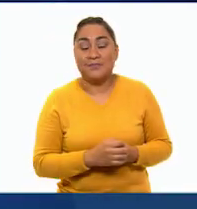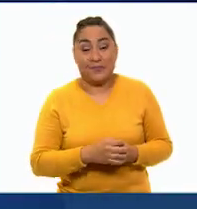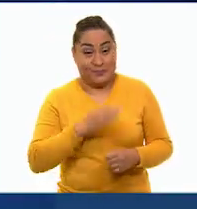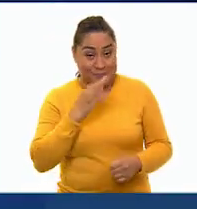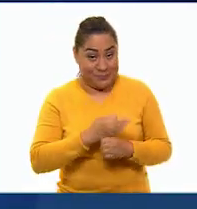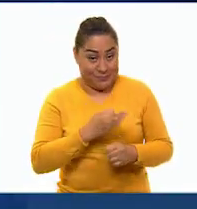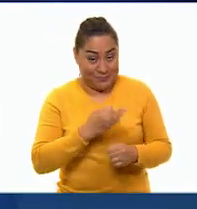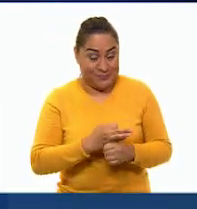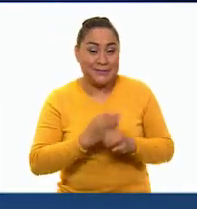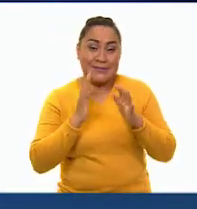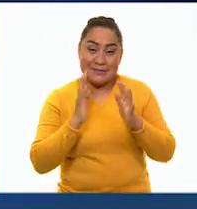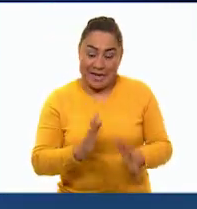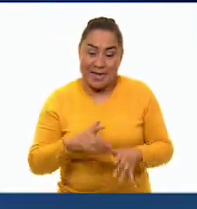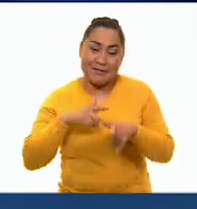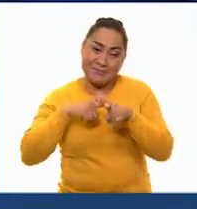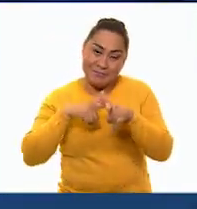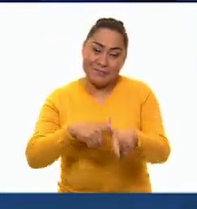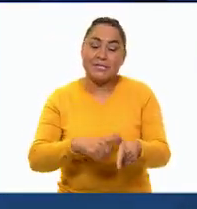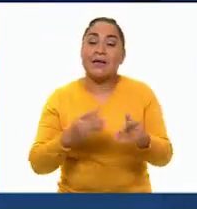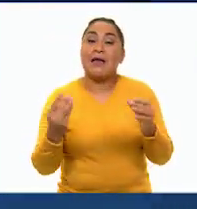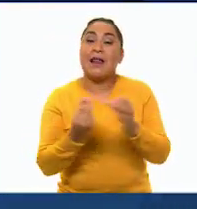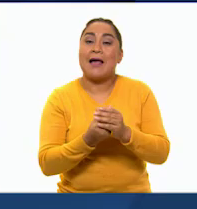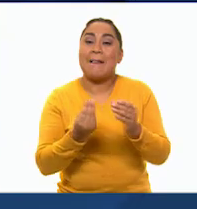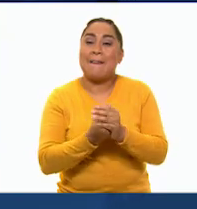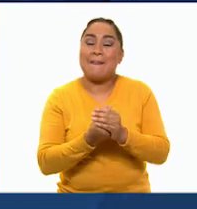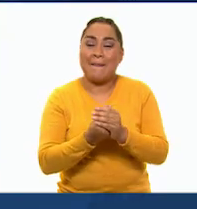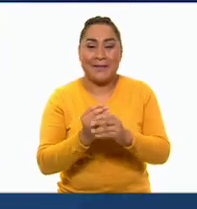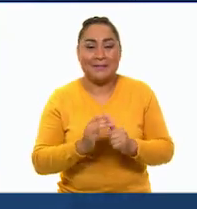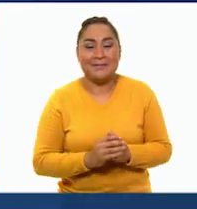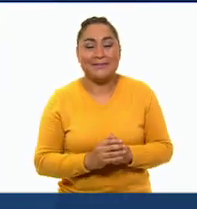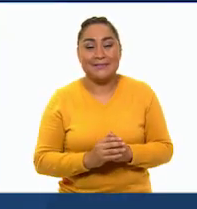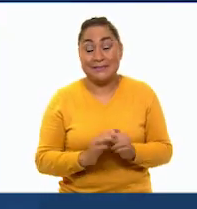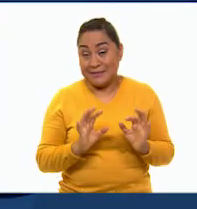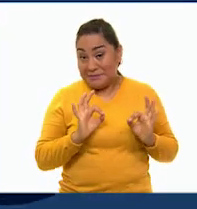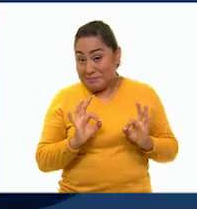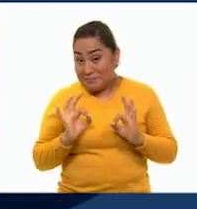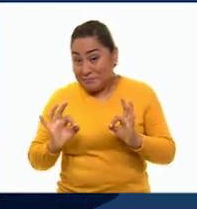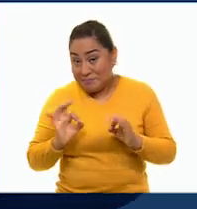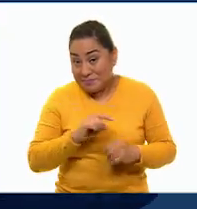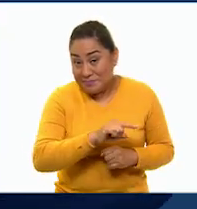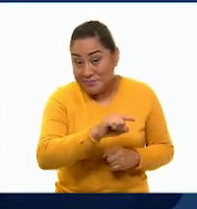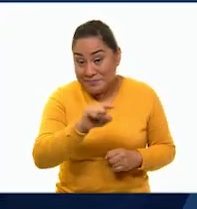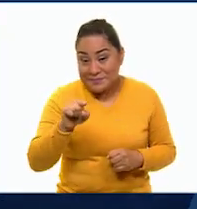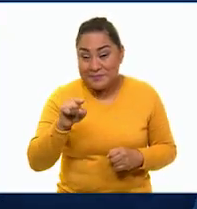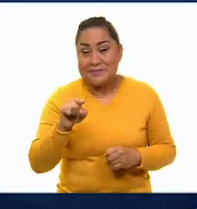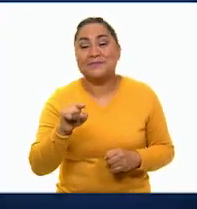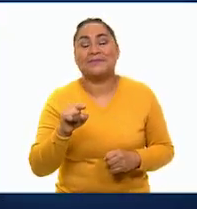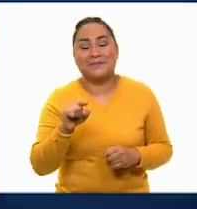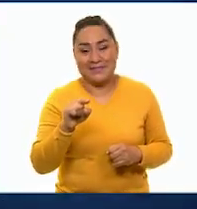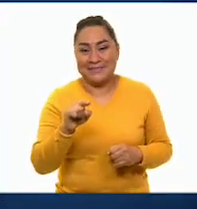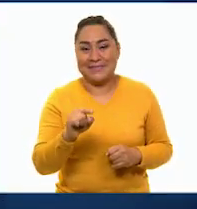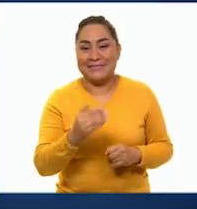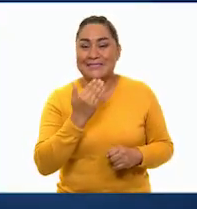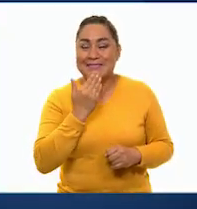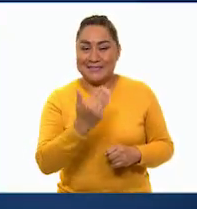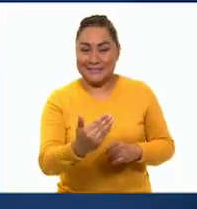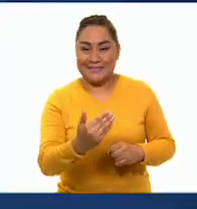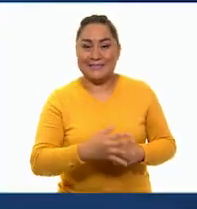es momento de seguir con el programa de hoy. ¿Listas? ¿Listos?